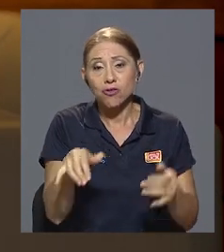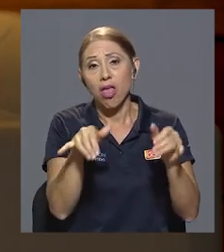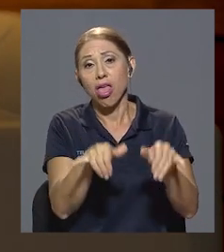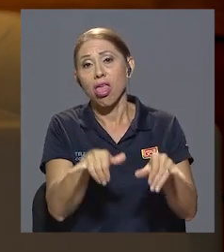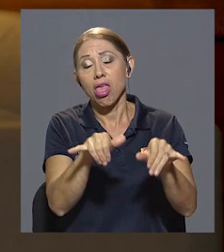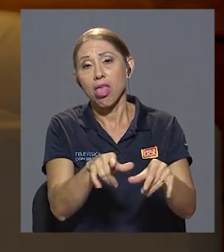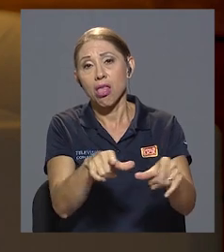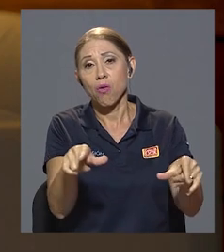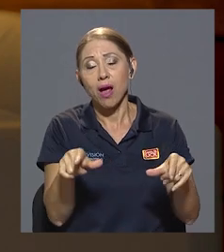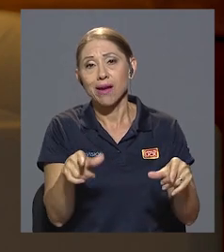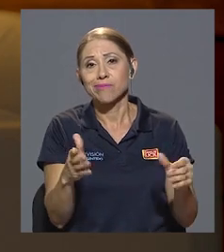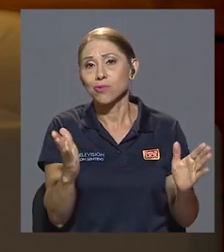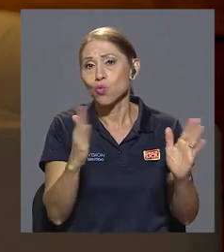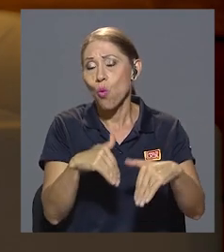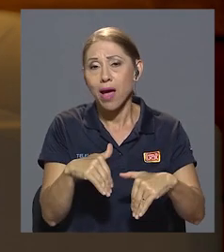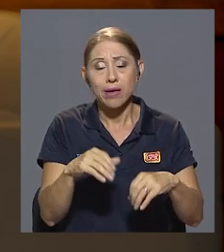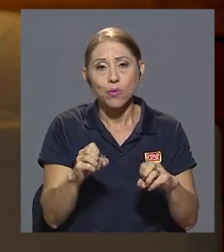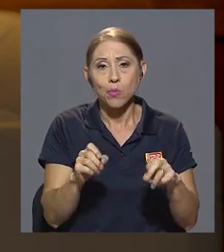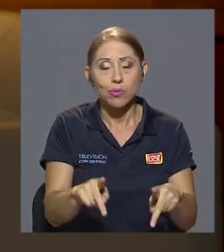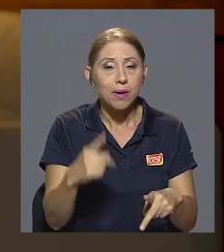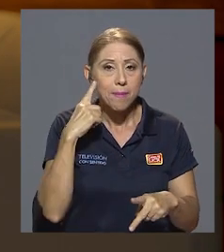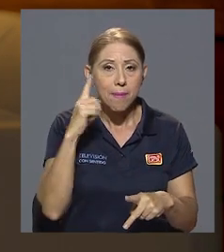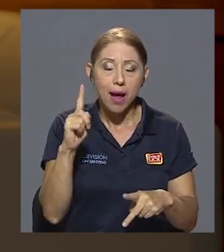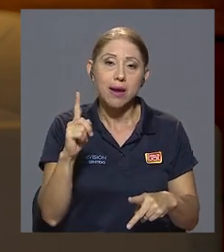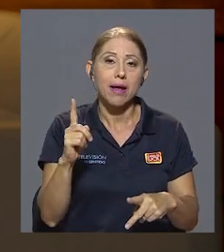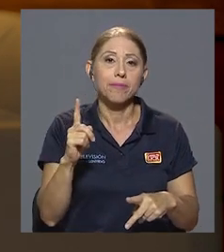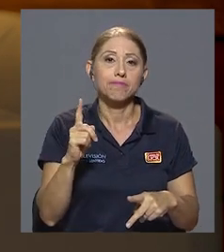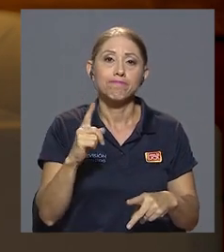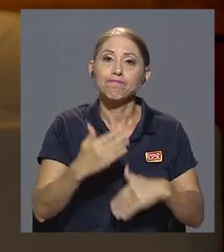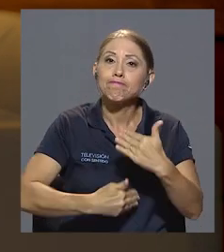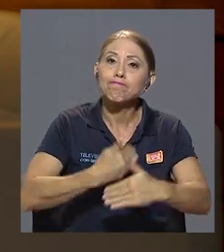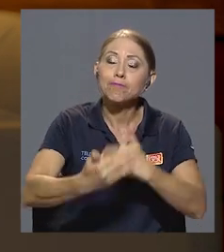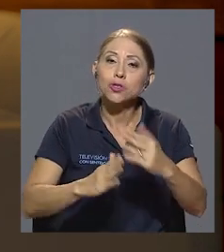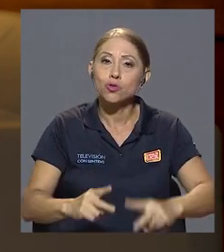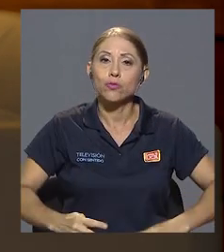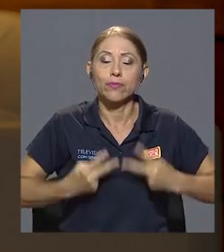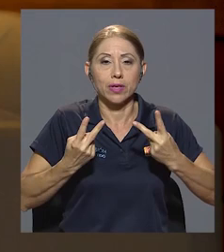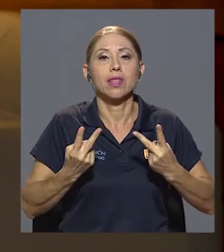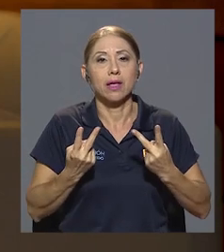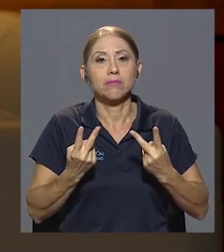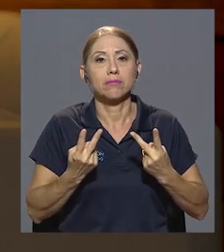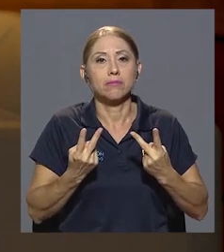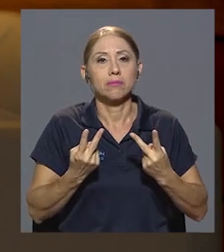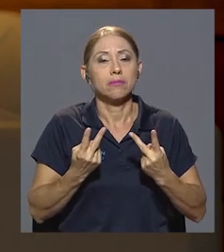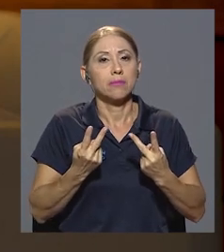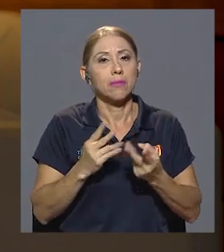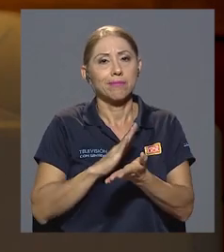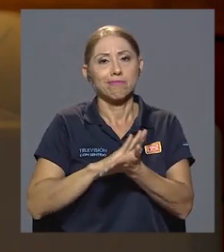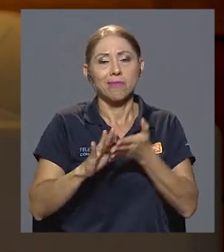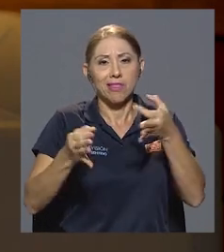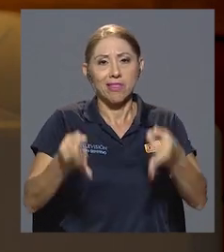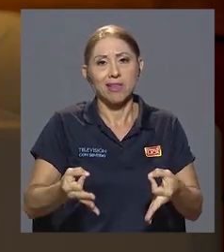de poder hacer su vida verdad de una manera digna